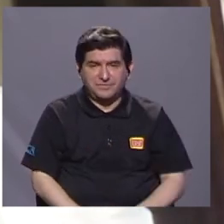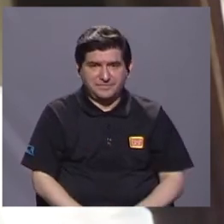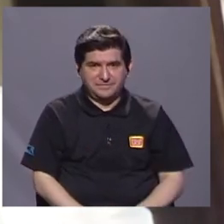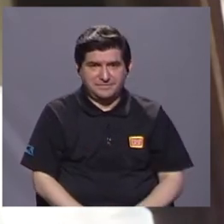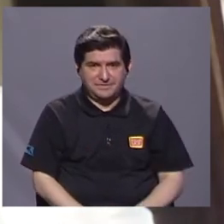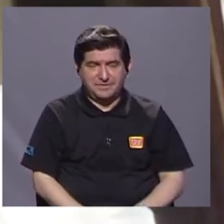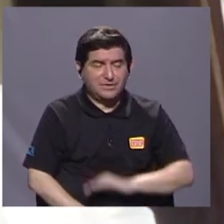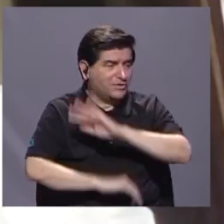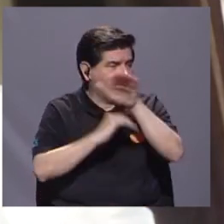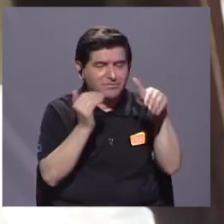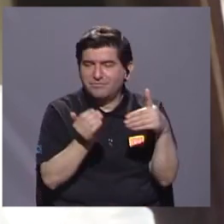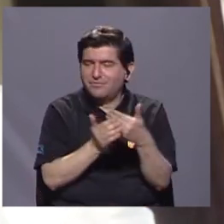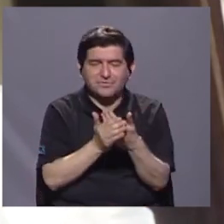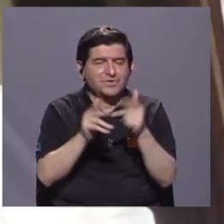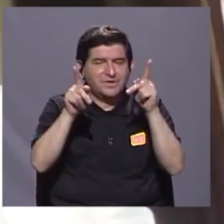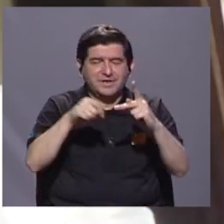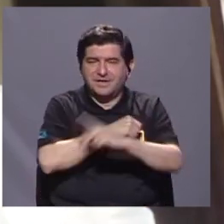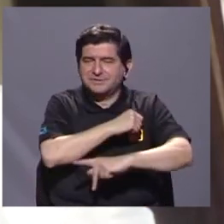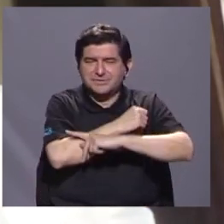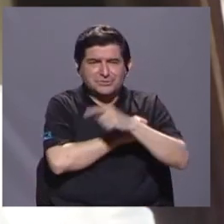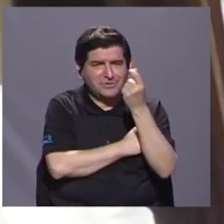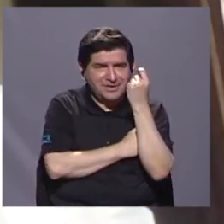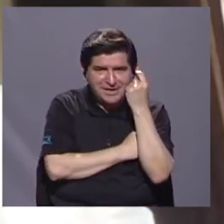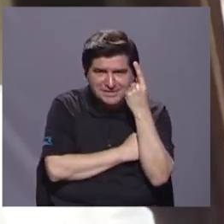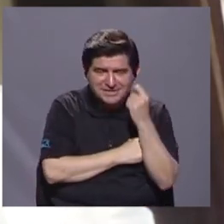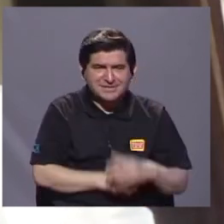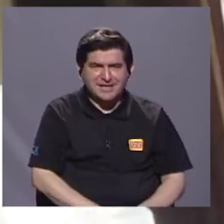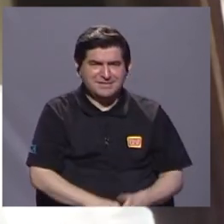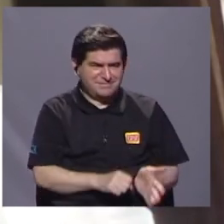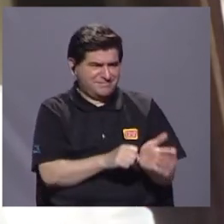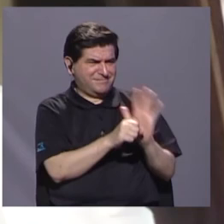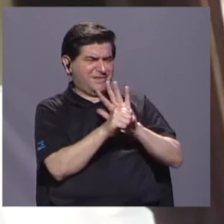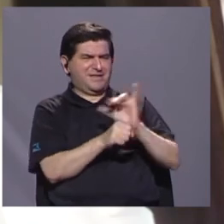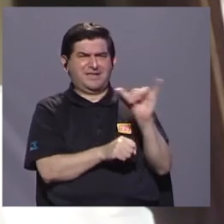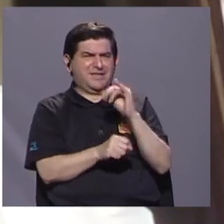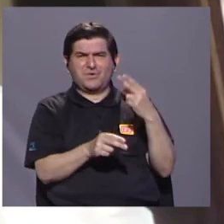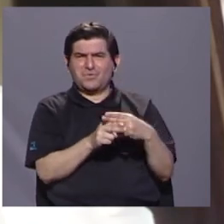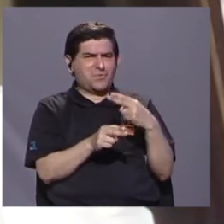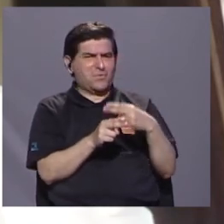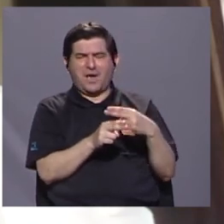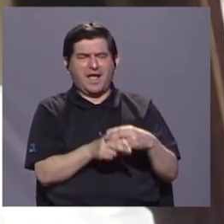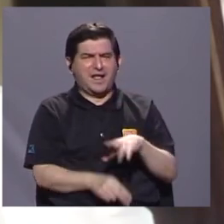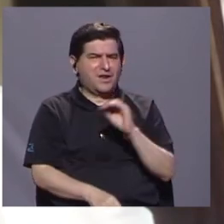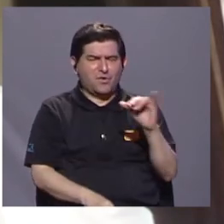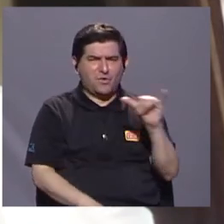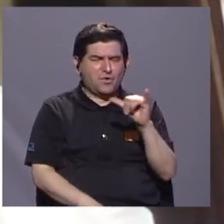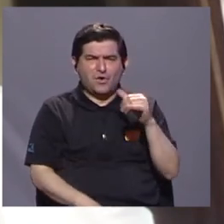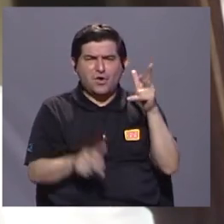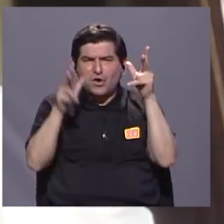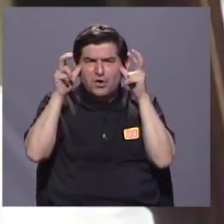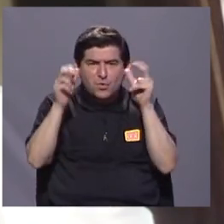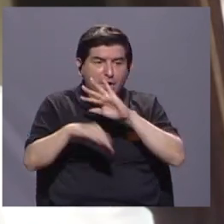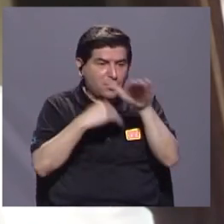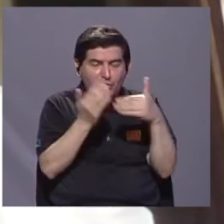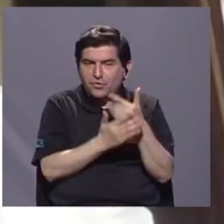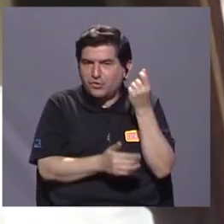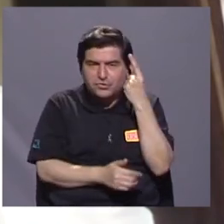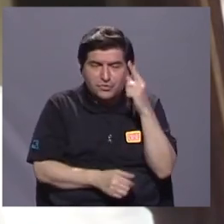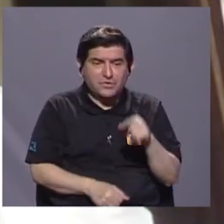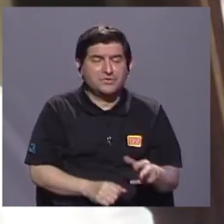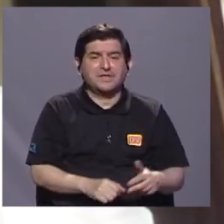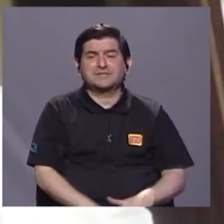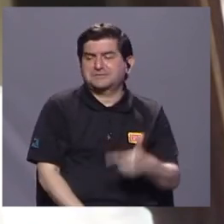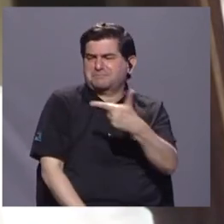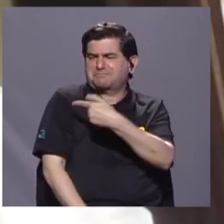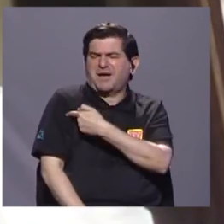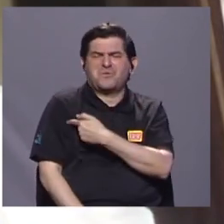todos en el país entienden el coronavirus con ese mismo nombre o con esa misma percepción, o no todos entienden qué es una vacuna,